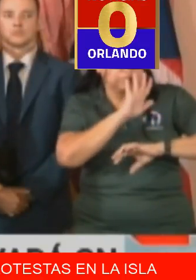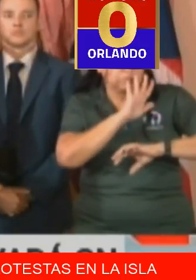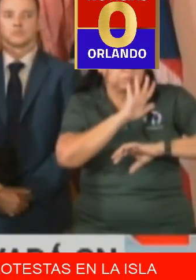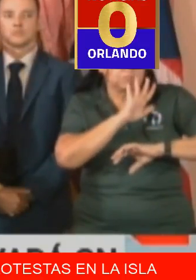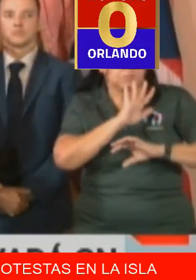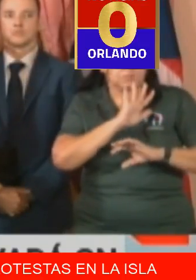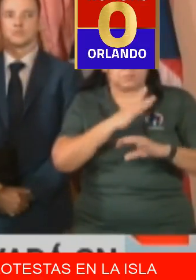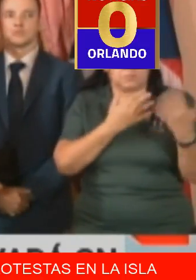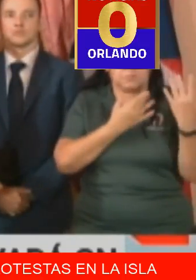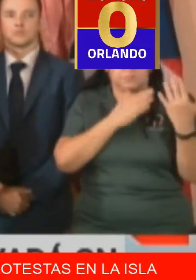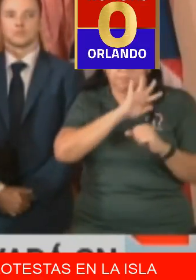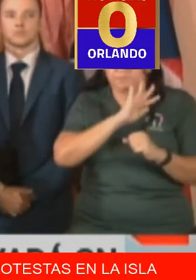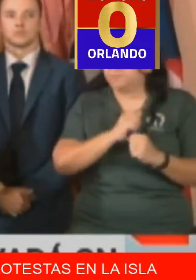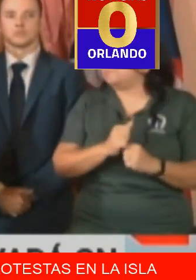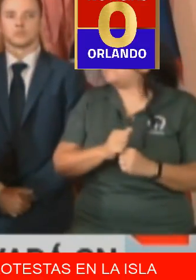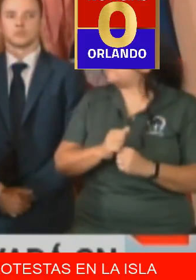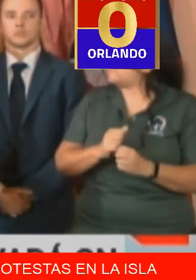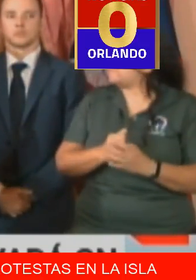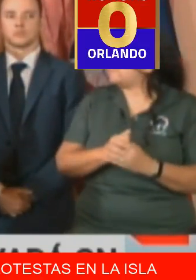de turno previas.